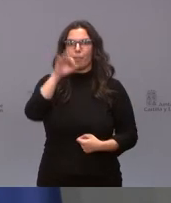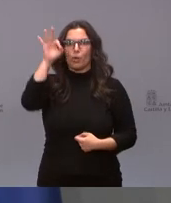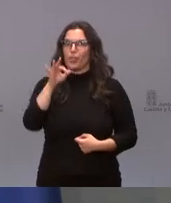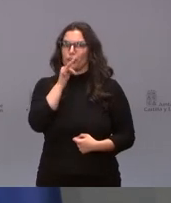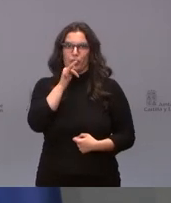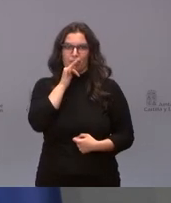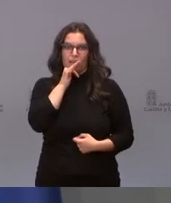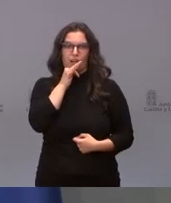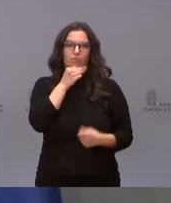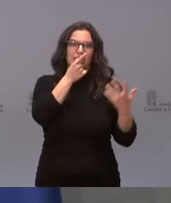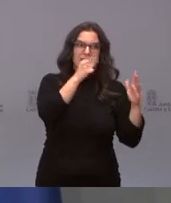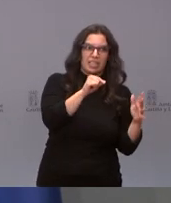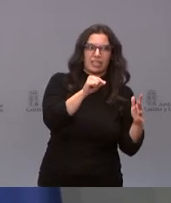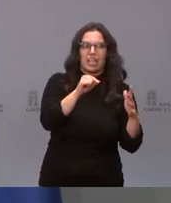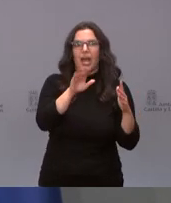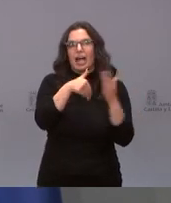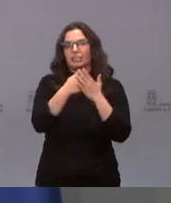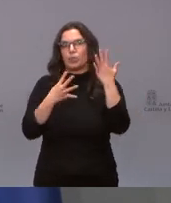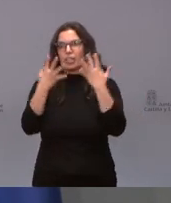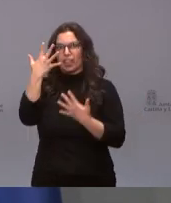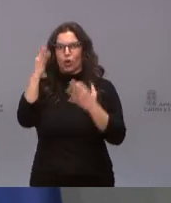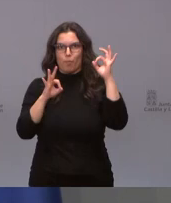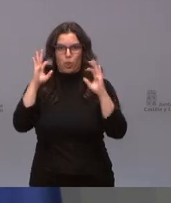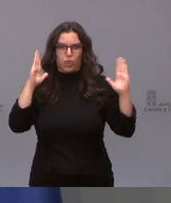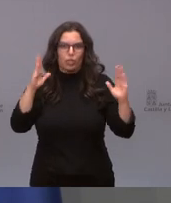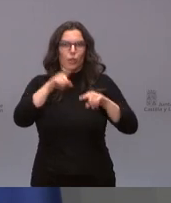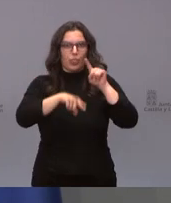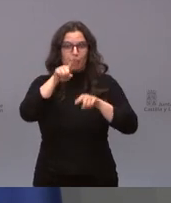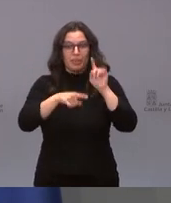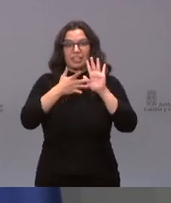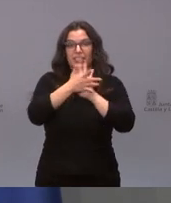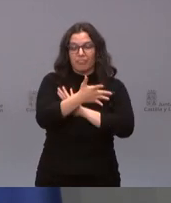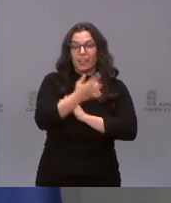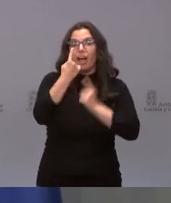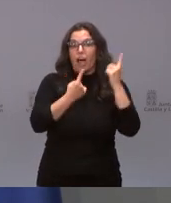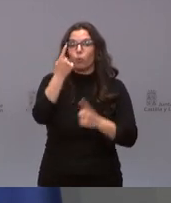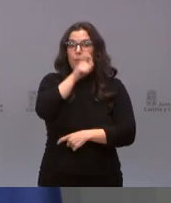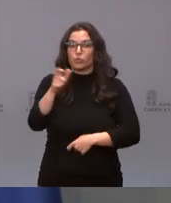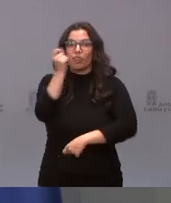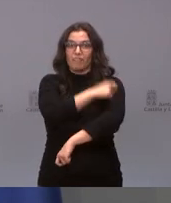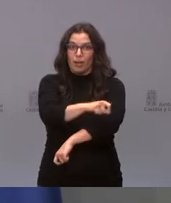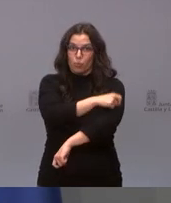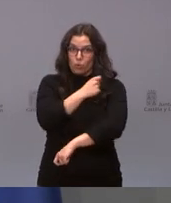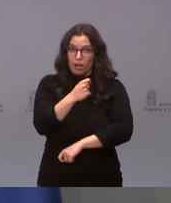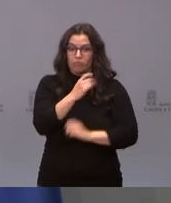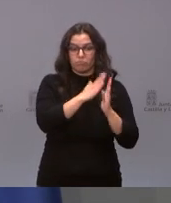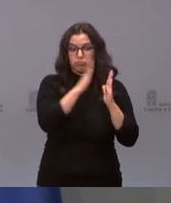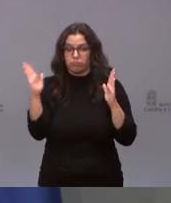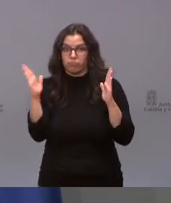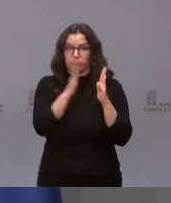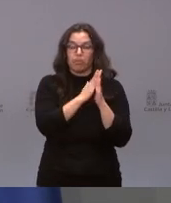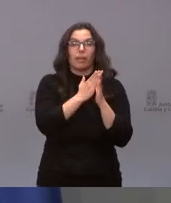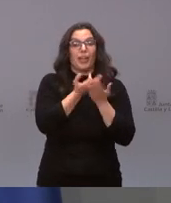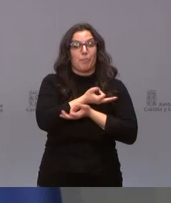70 al 90 al 95 por ciento esto qué significa significa que hay un porcentaje son las vacunadas que al no ser de una